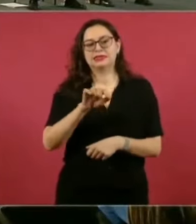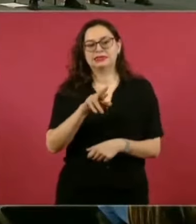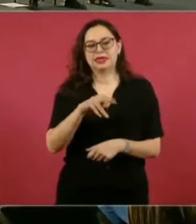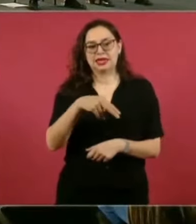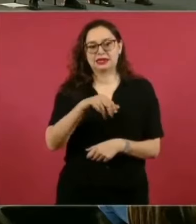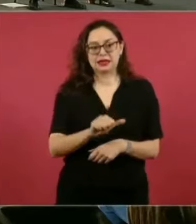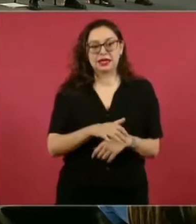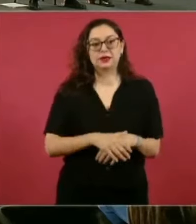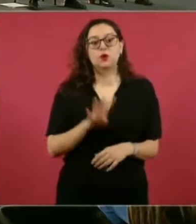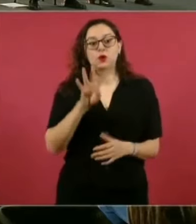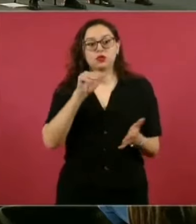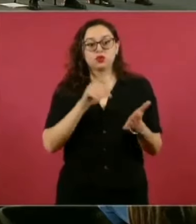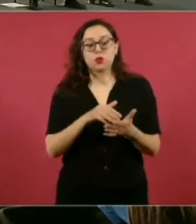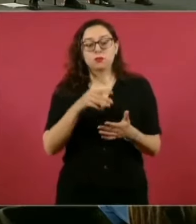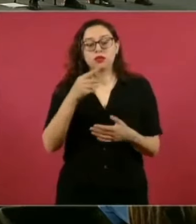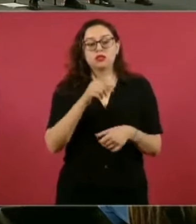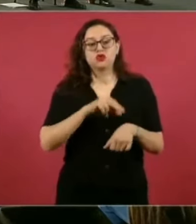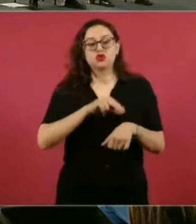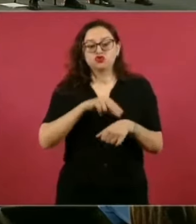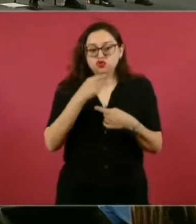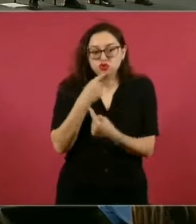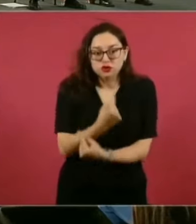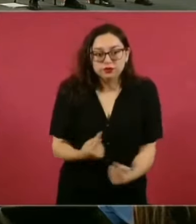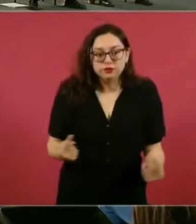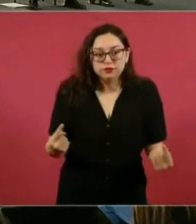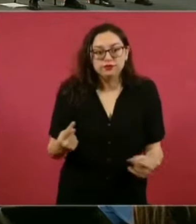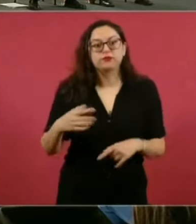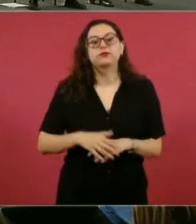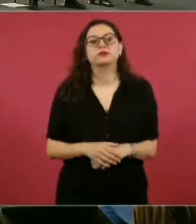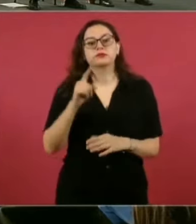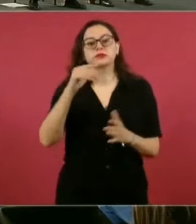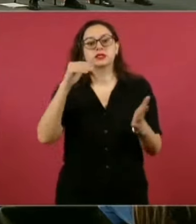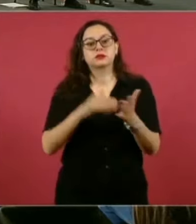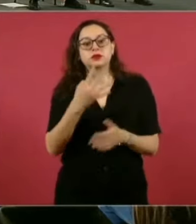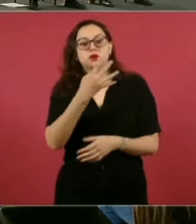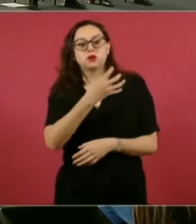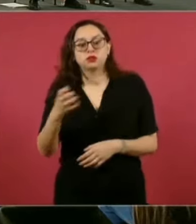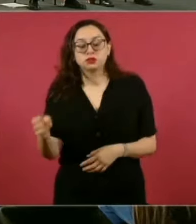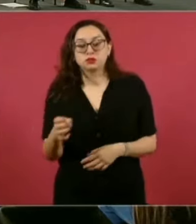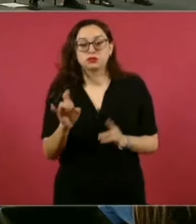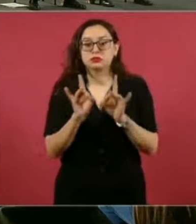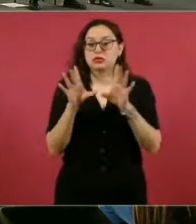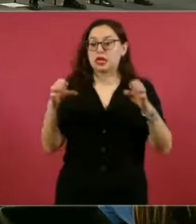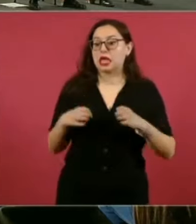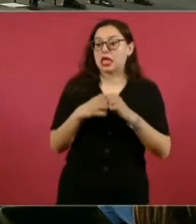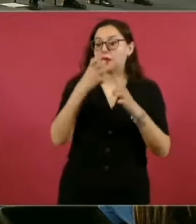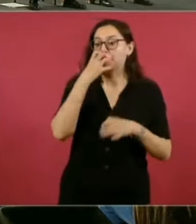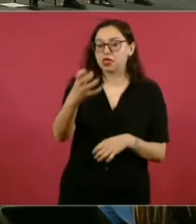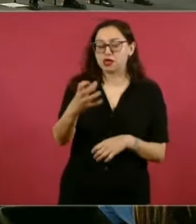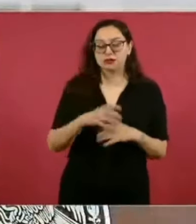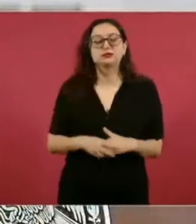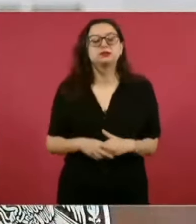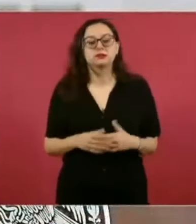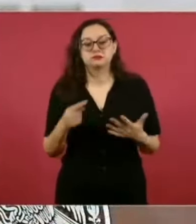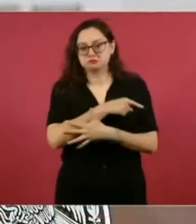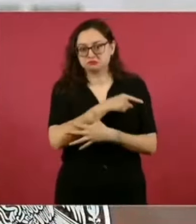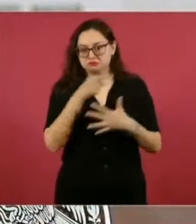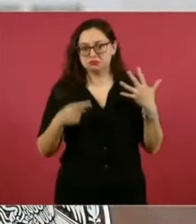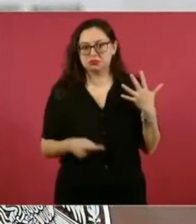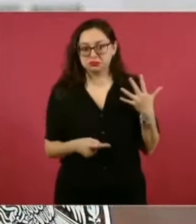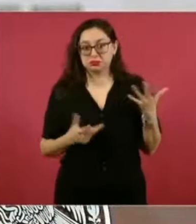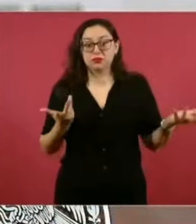4,743 pediatras, 1,469 urgenciólogos, entre otras el resto de las especialidades. Nuestra